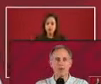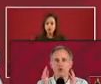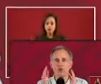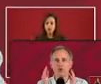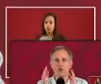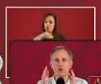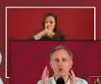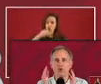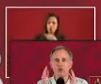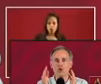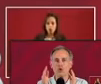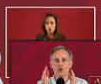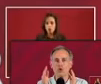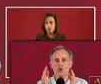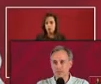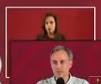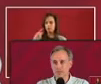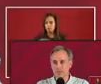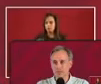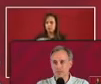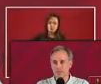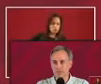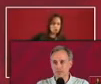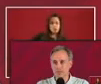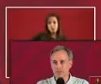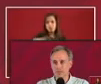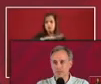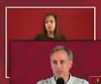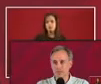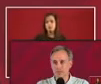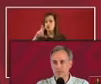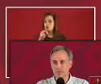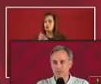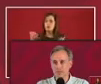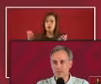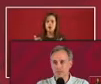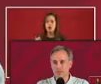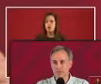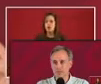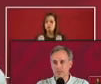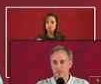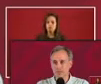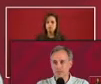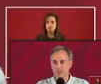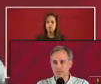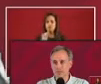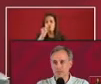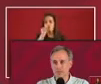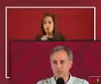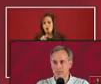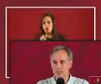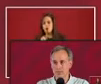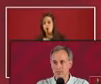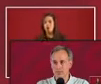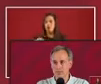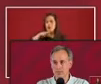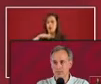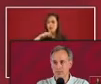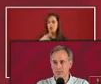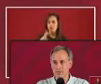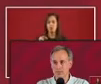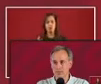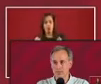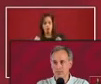todos y todas, no se están aplicando con el rigor necesario. Entonces vemos que se necesita que todas